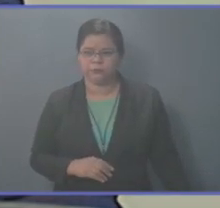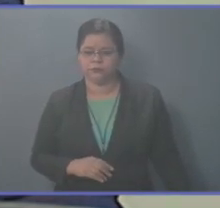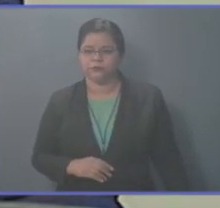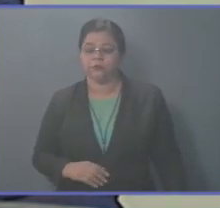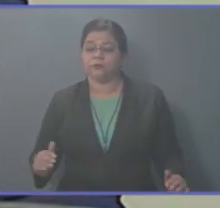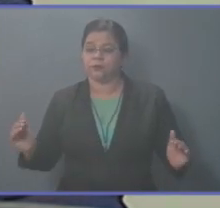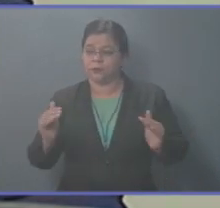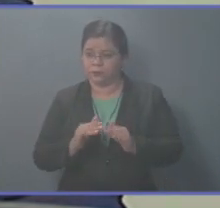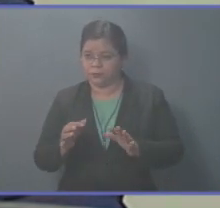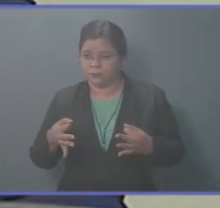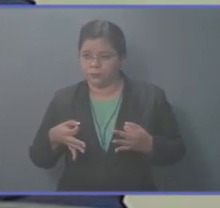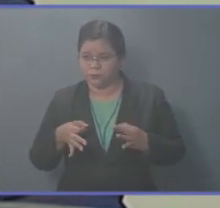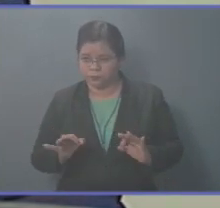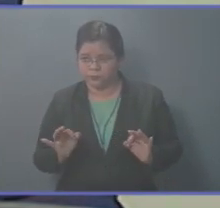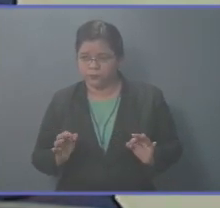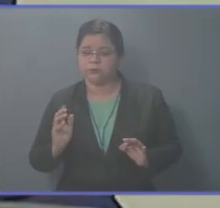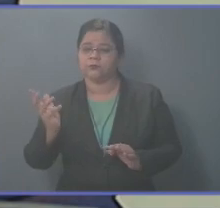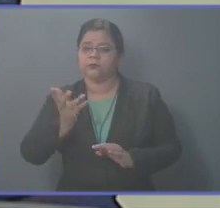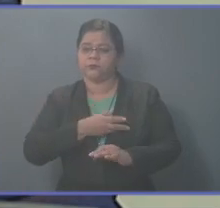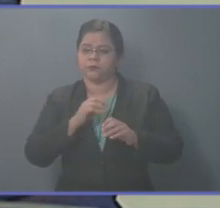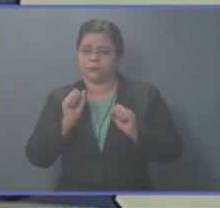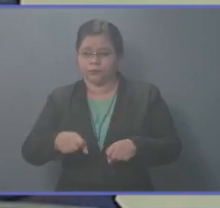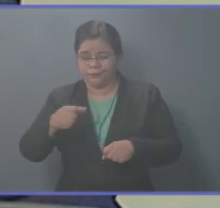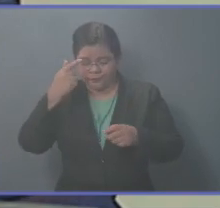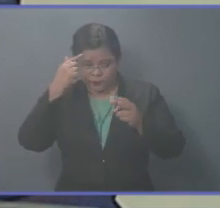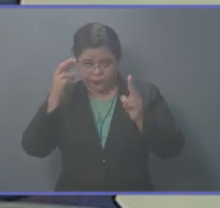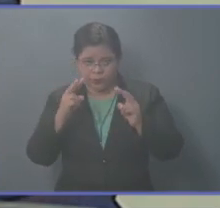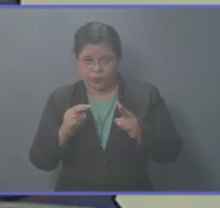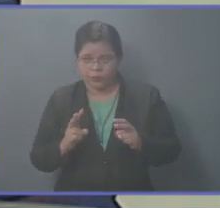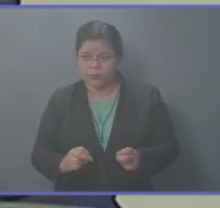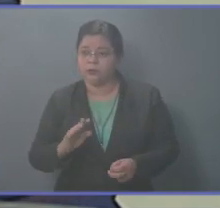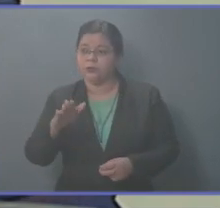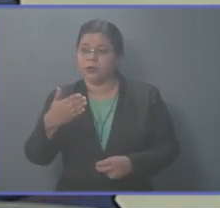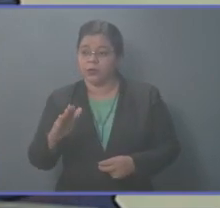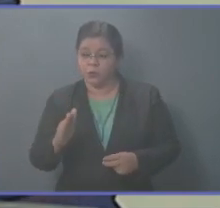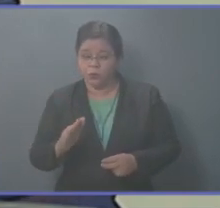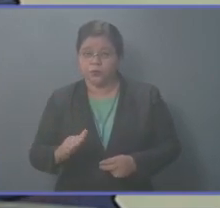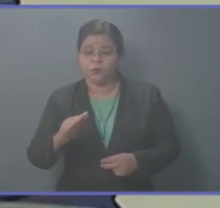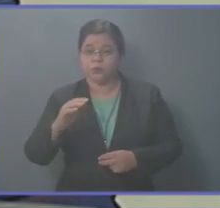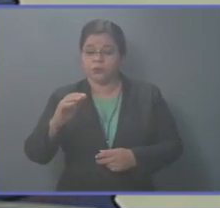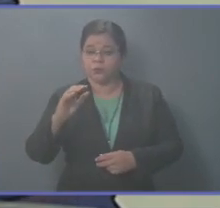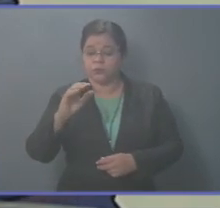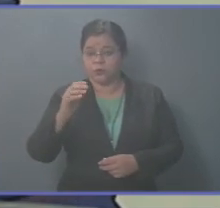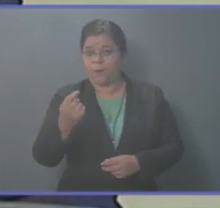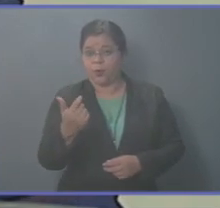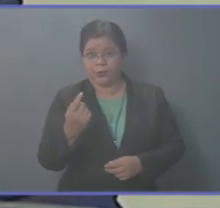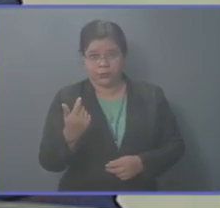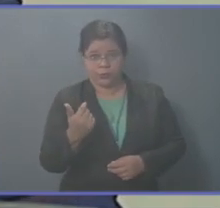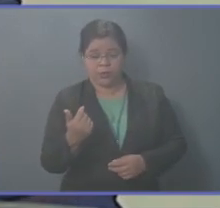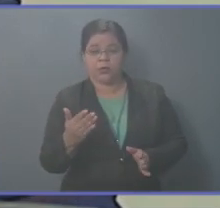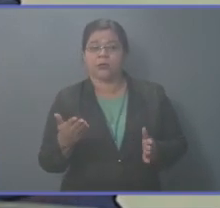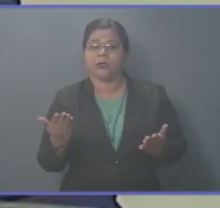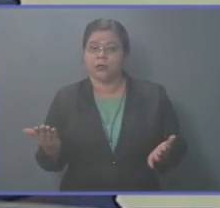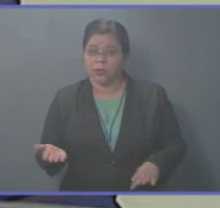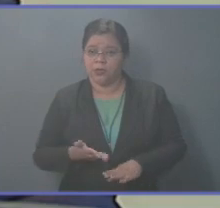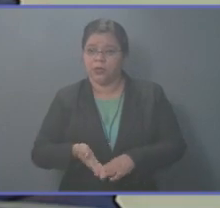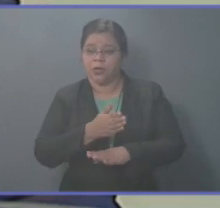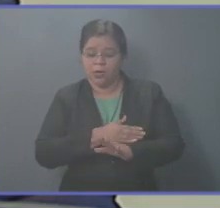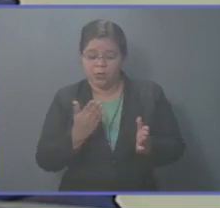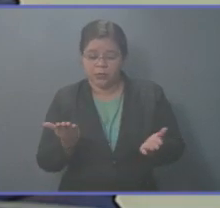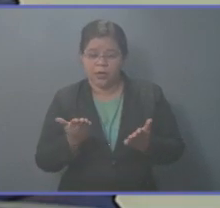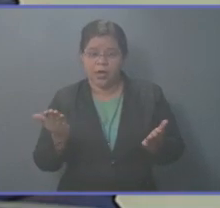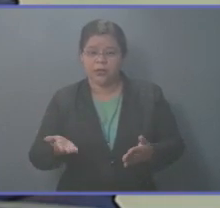De igual forma, se debe de analizar el uso del cuerpo de agentes policiales que hizo el presidente